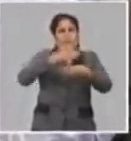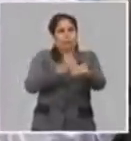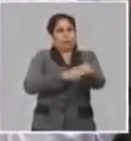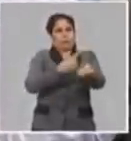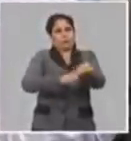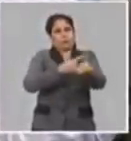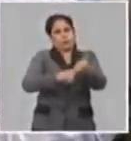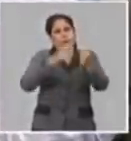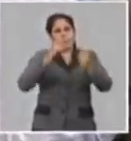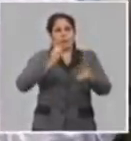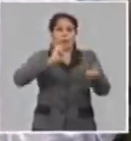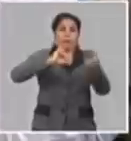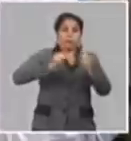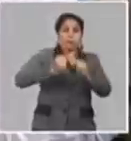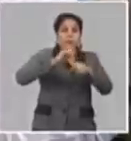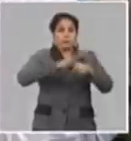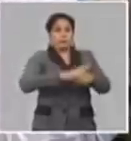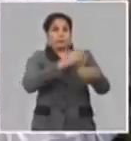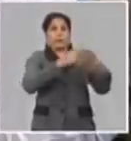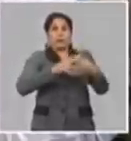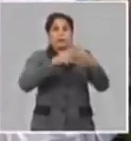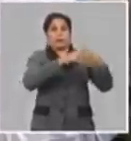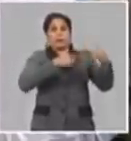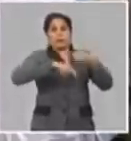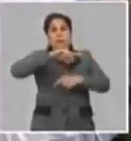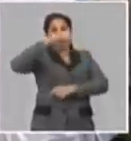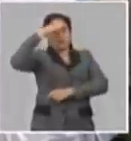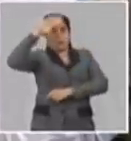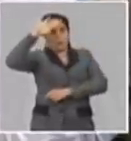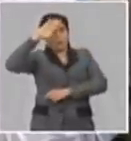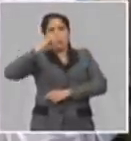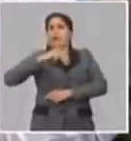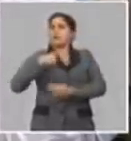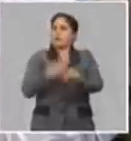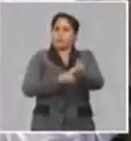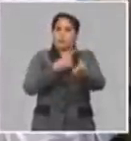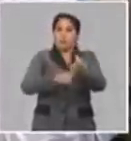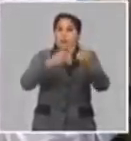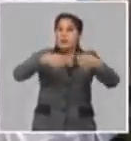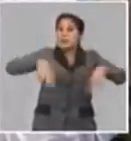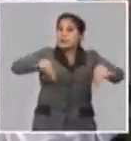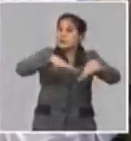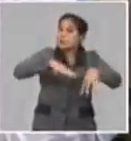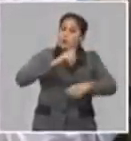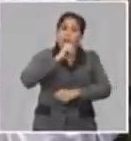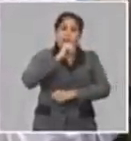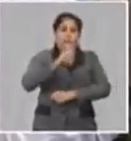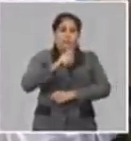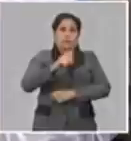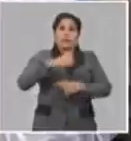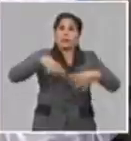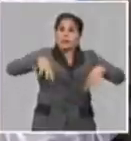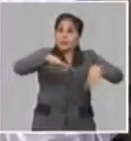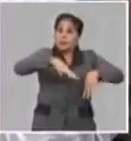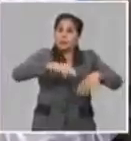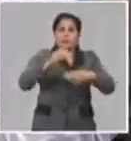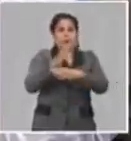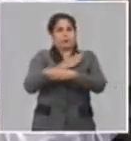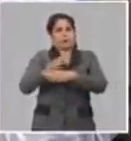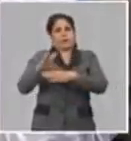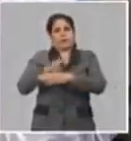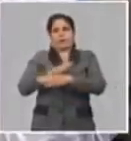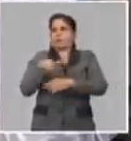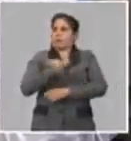arriesgamiento, de bloqueo contra nuestro país, pero ahora estamos en una situación diferente, una situación excepcional, como bien lo plantea